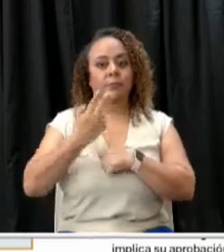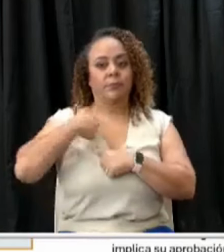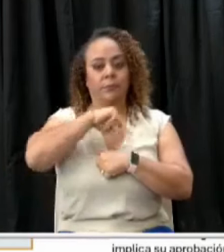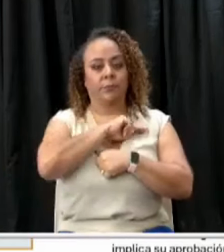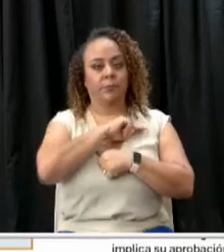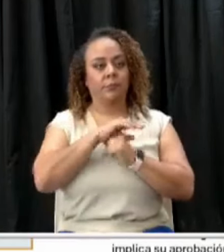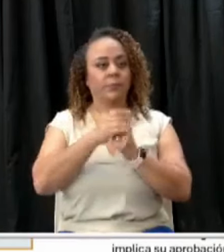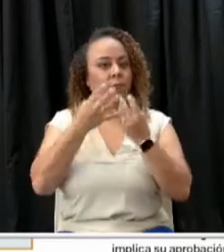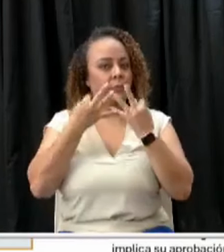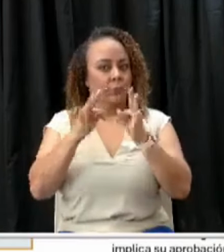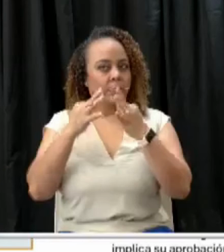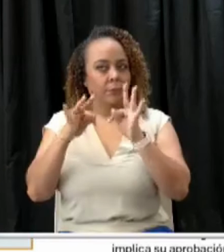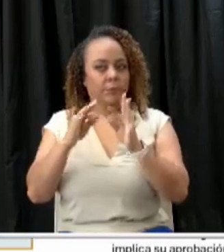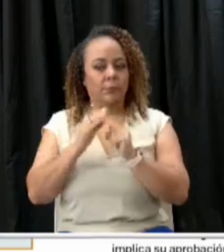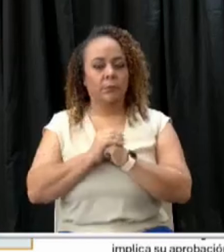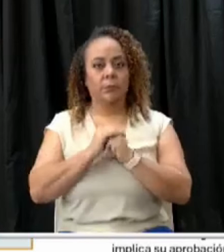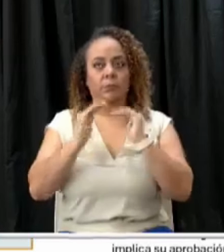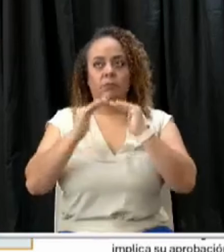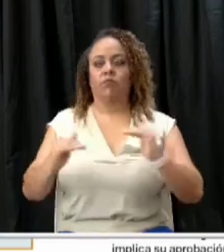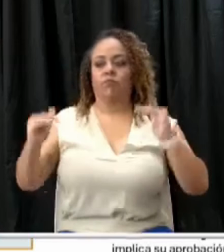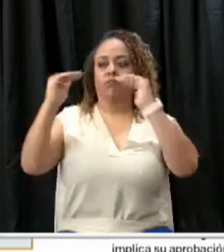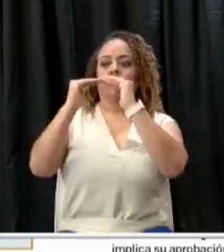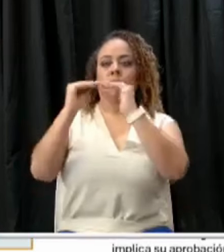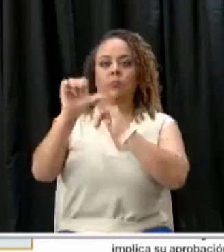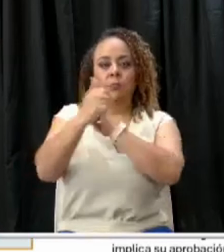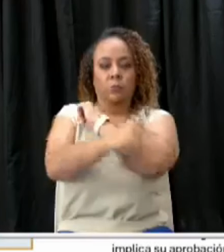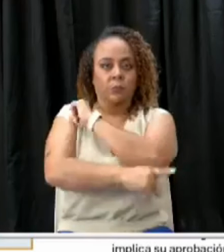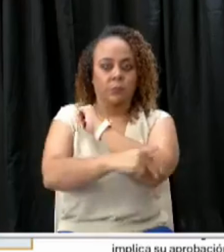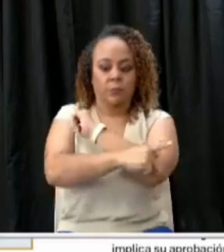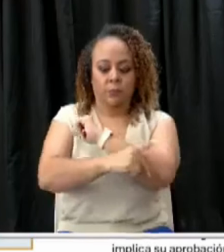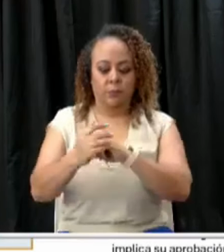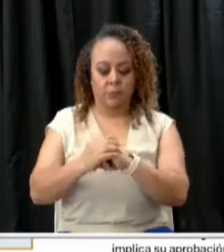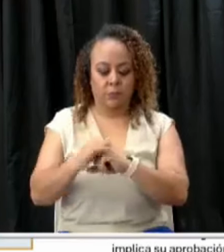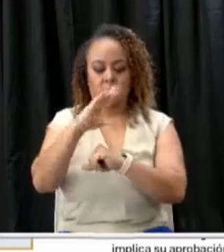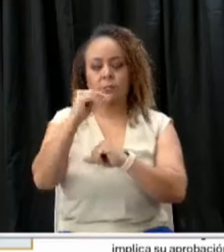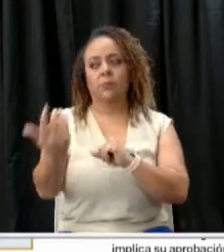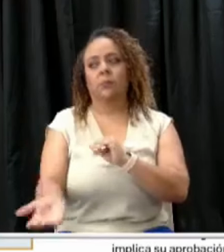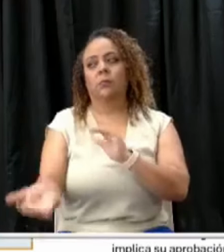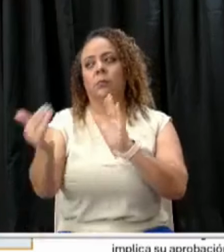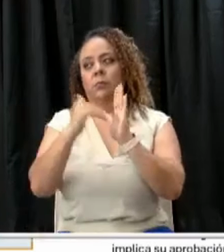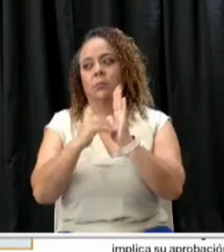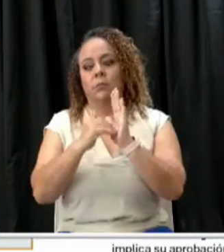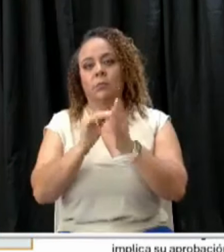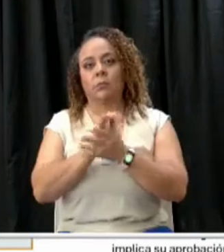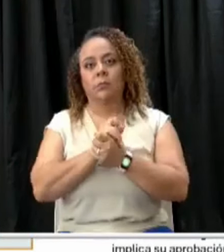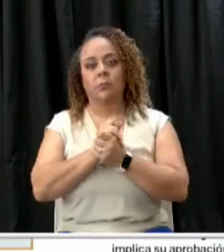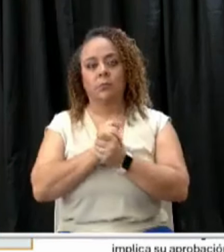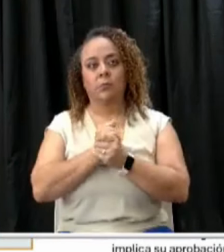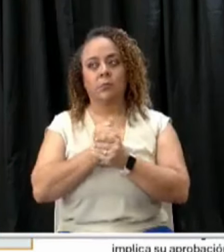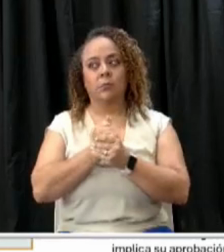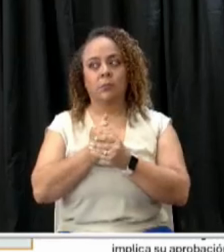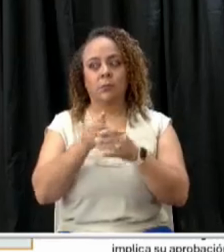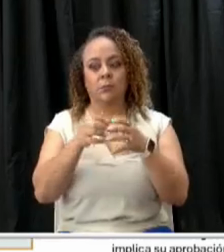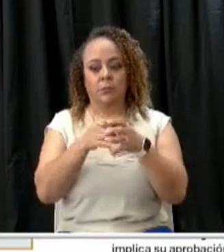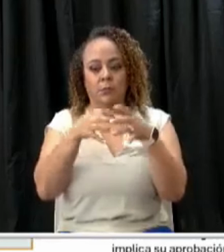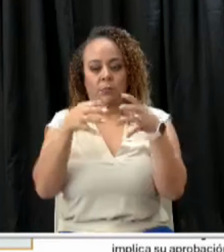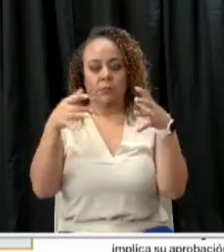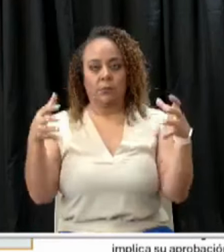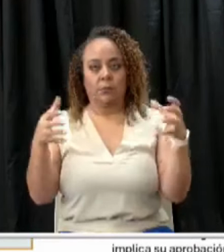estamos tratando es escalarlo a otros países y volverlo ampliar el